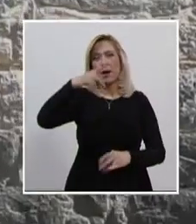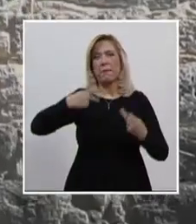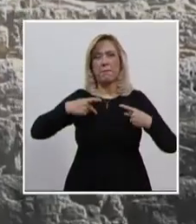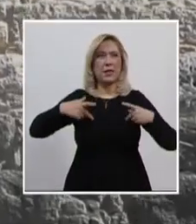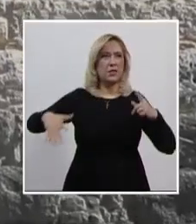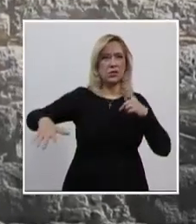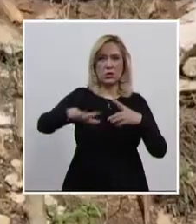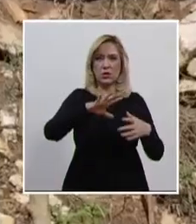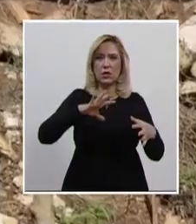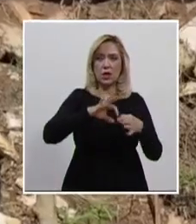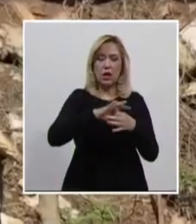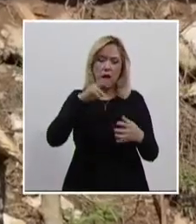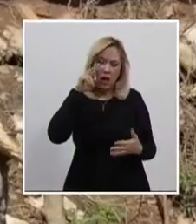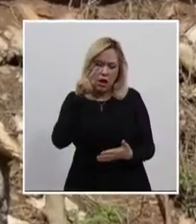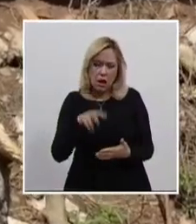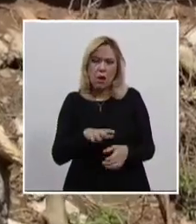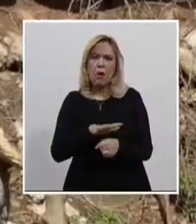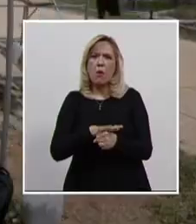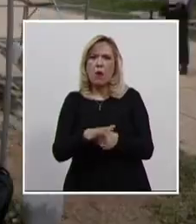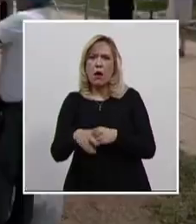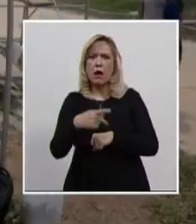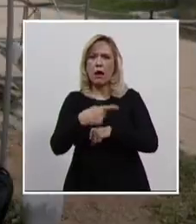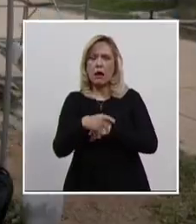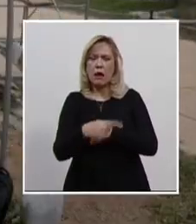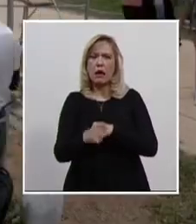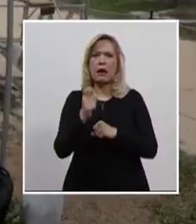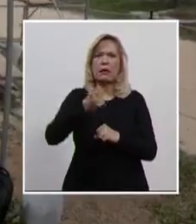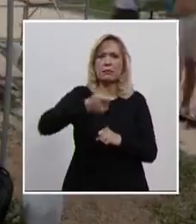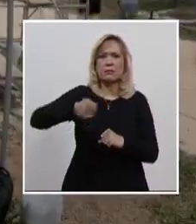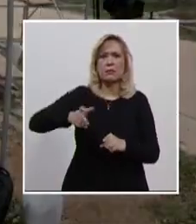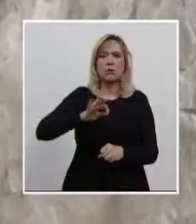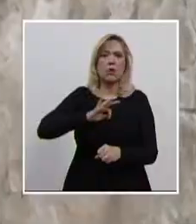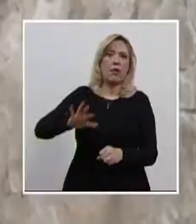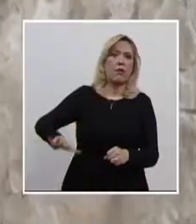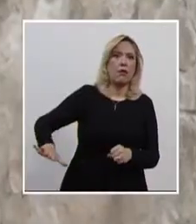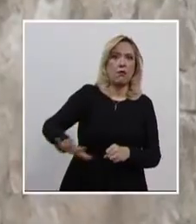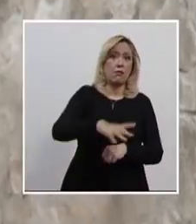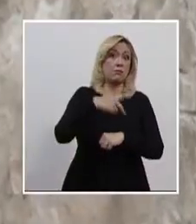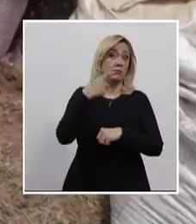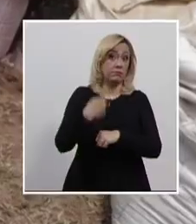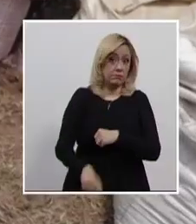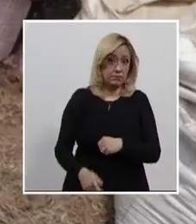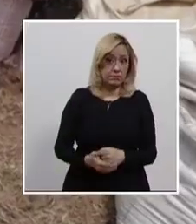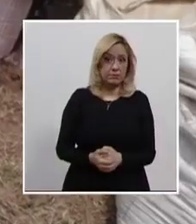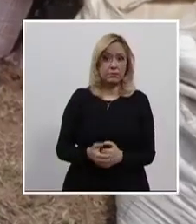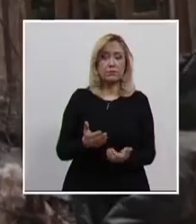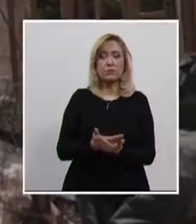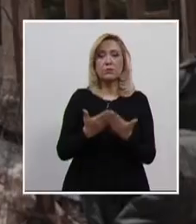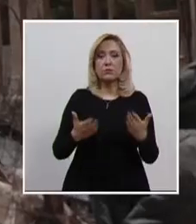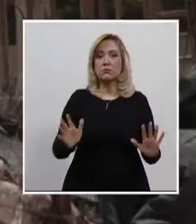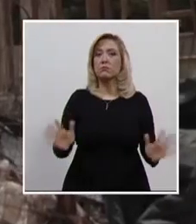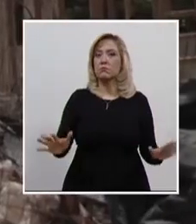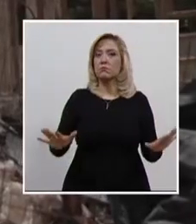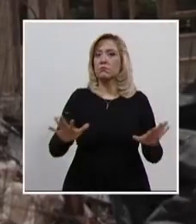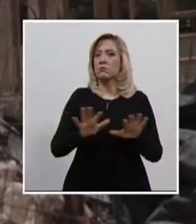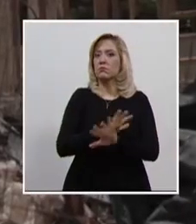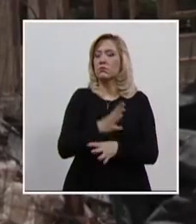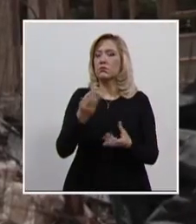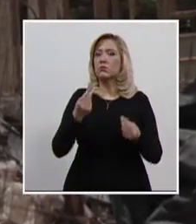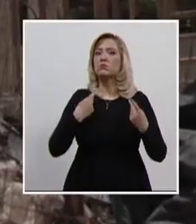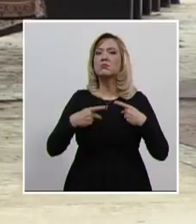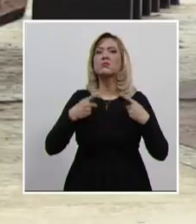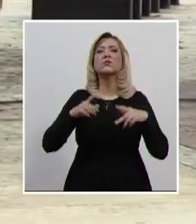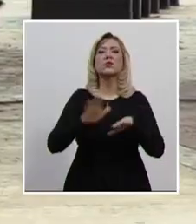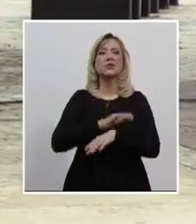población, identifiquen los riesgos y peligros que pudieran afectar a la región. Explicó que el entorno ha cambiado por la migración de